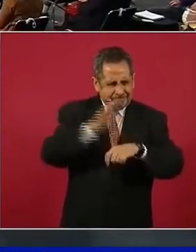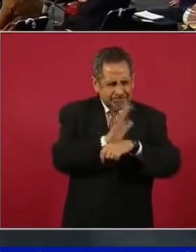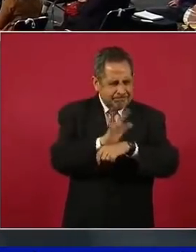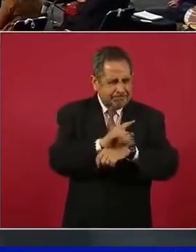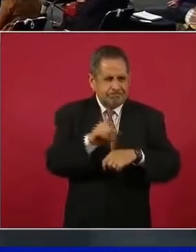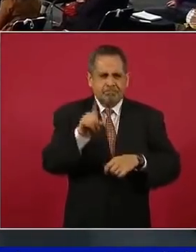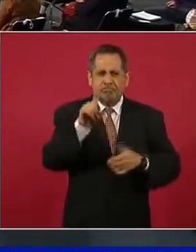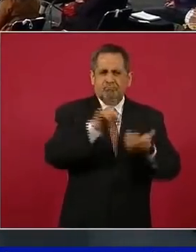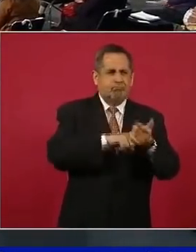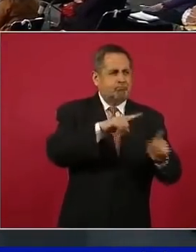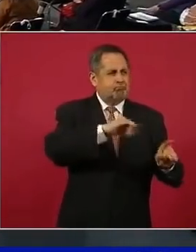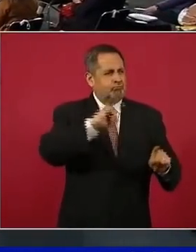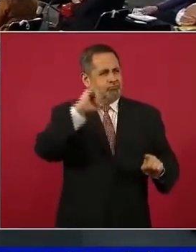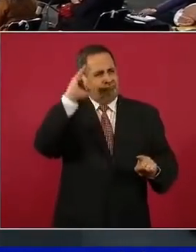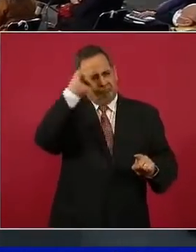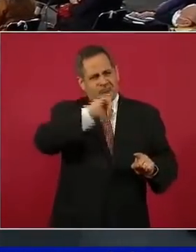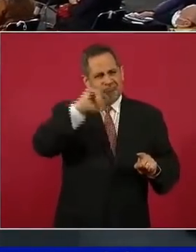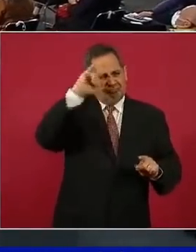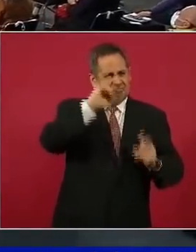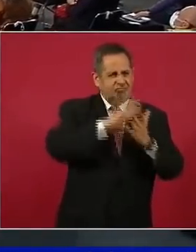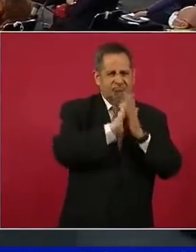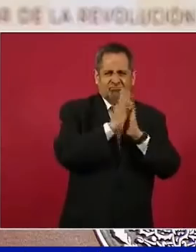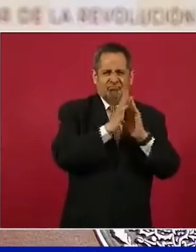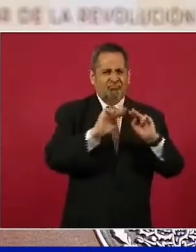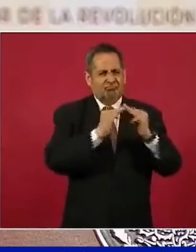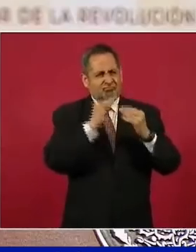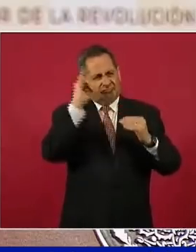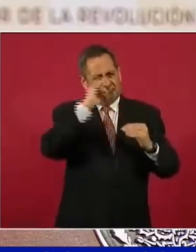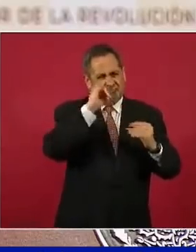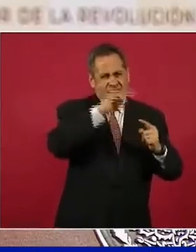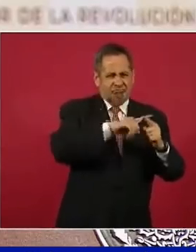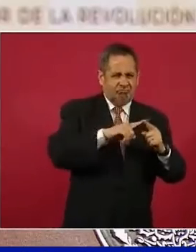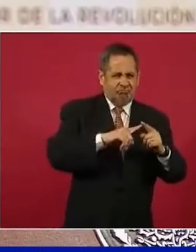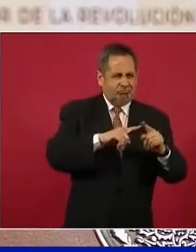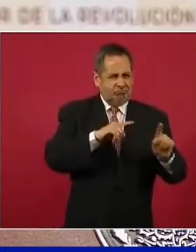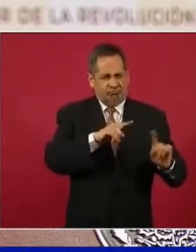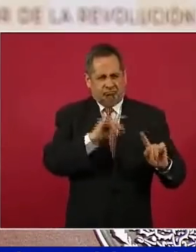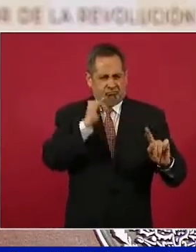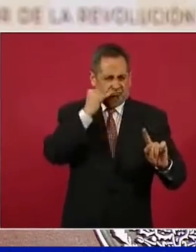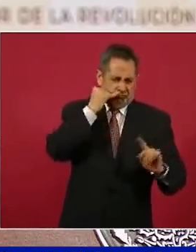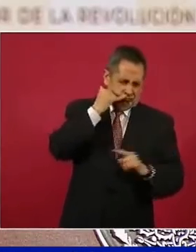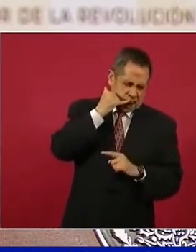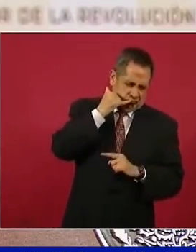los jefes de la delincuencia levantan el teléfono